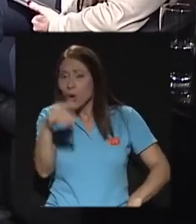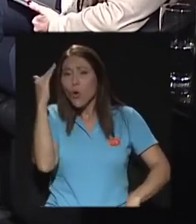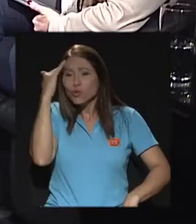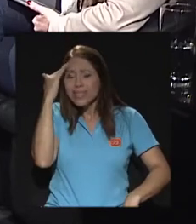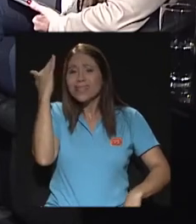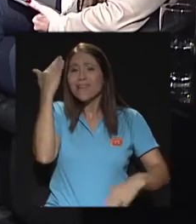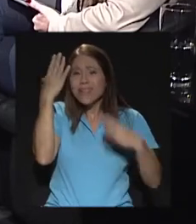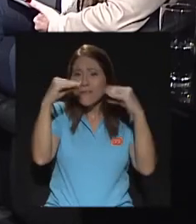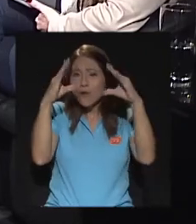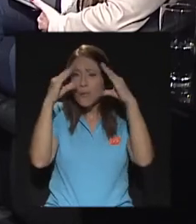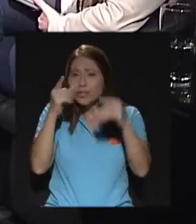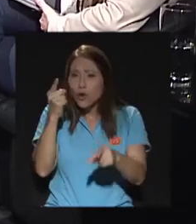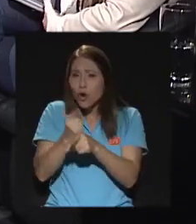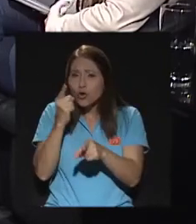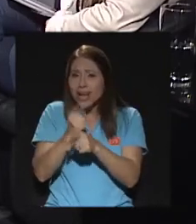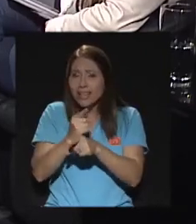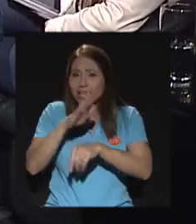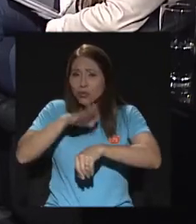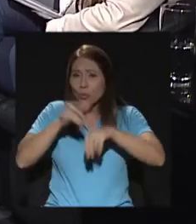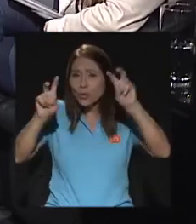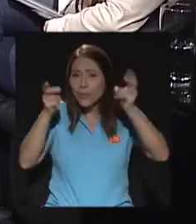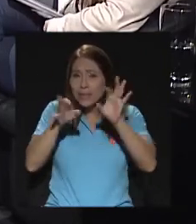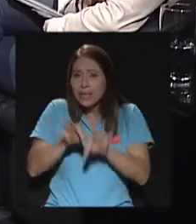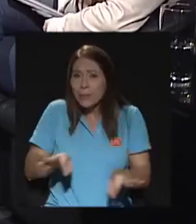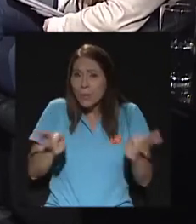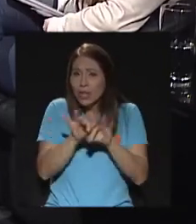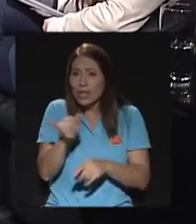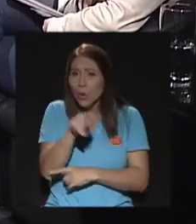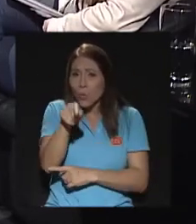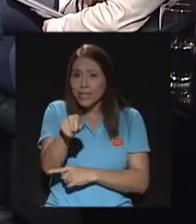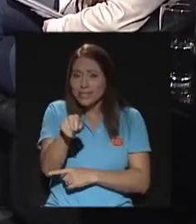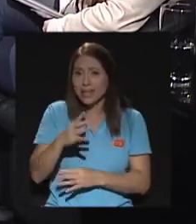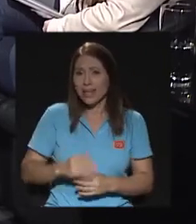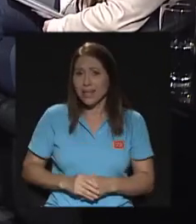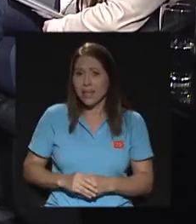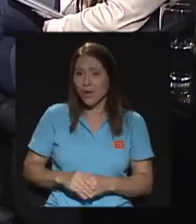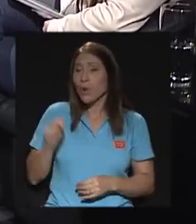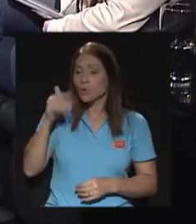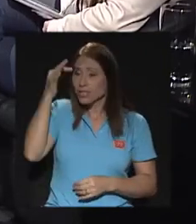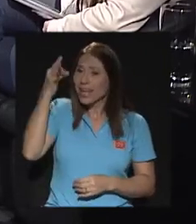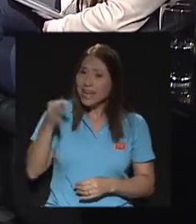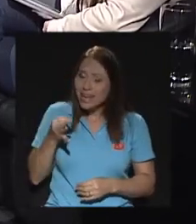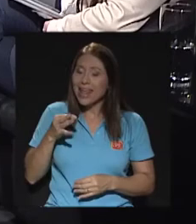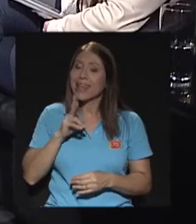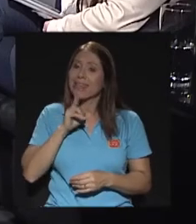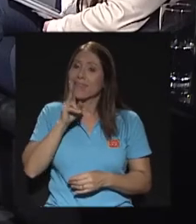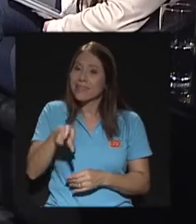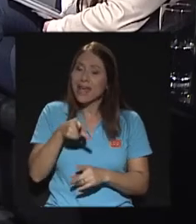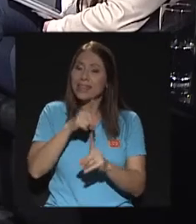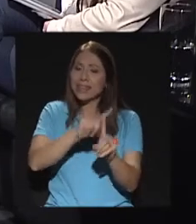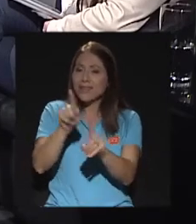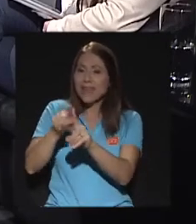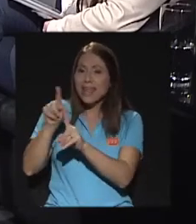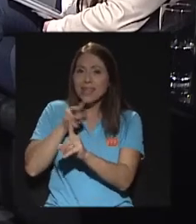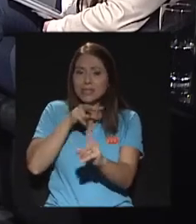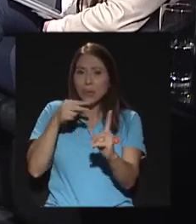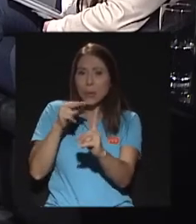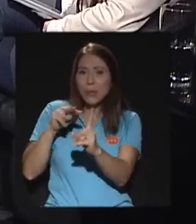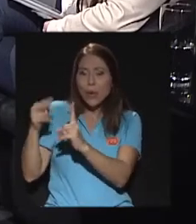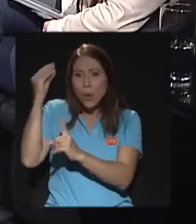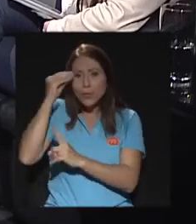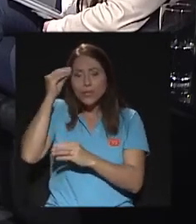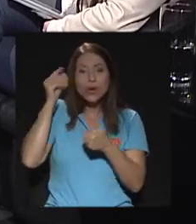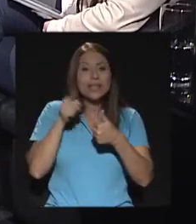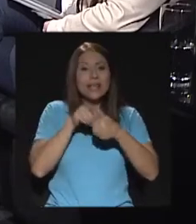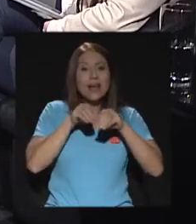sobre un tema tan importante como este? ¿Usted no cree que verdaderamente los puntos de vista que se han planteado de parte tanto de la Red